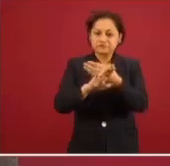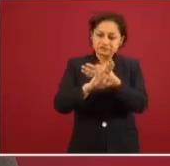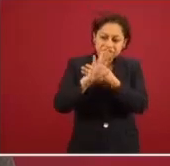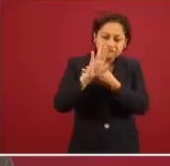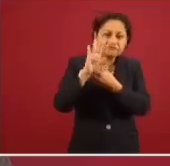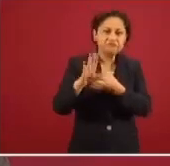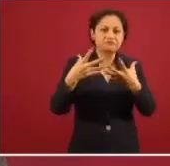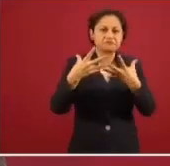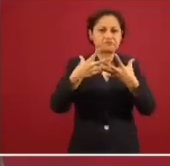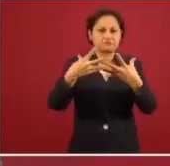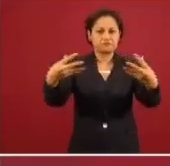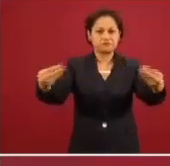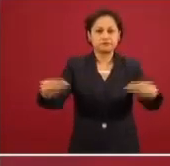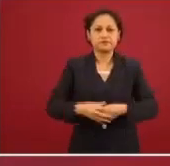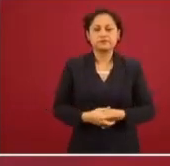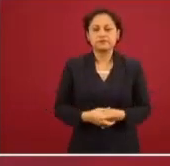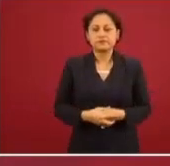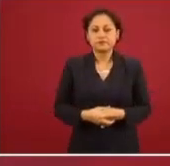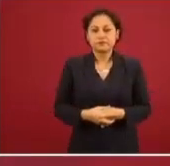contingencia.